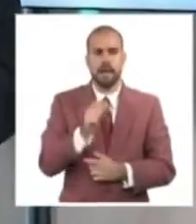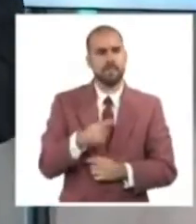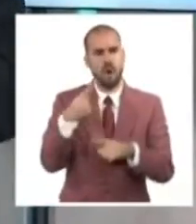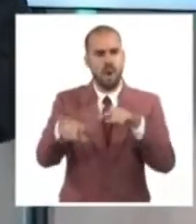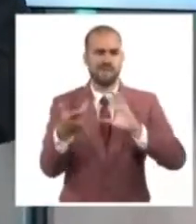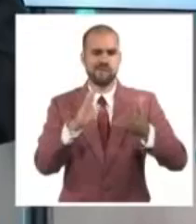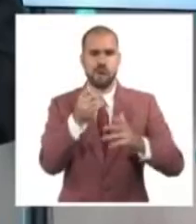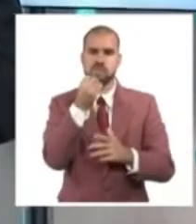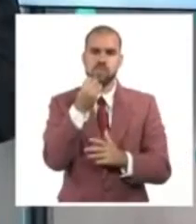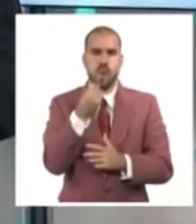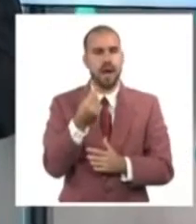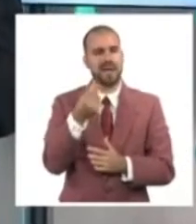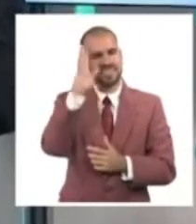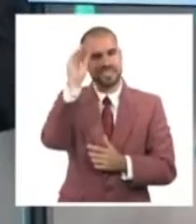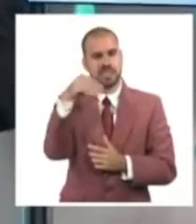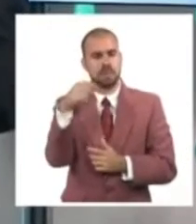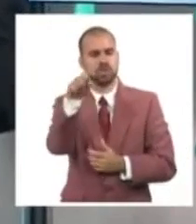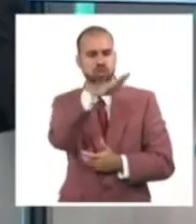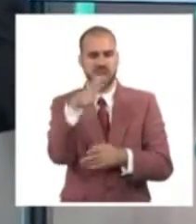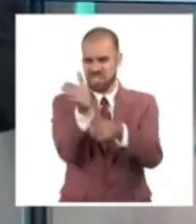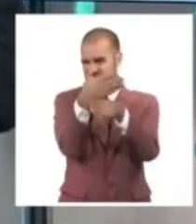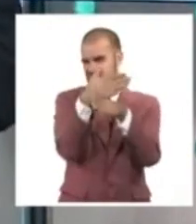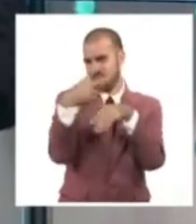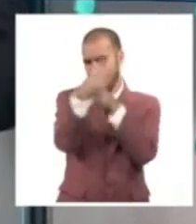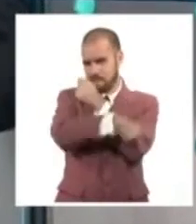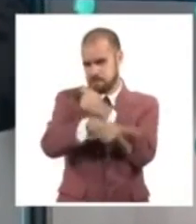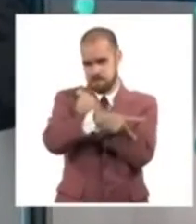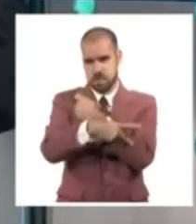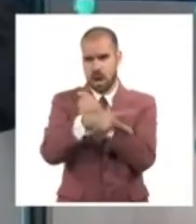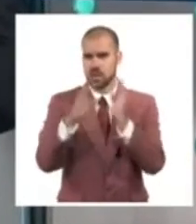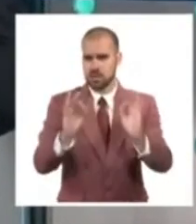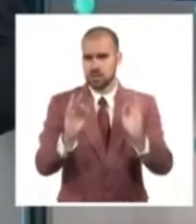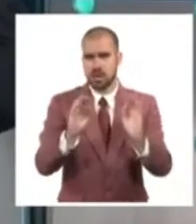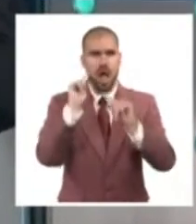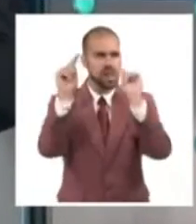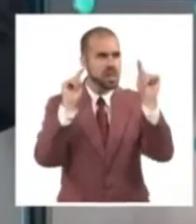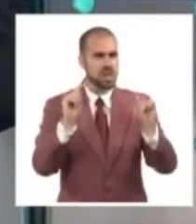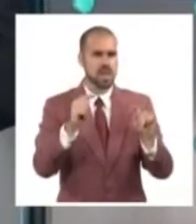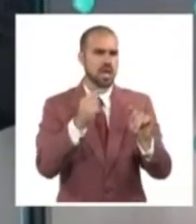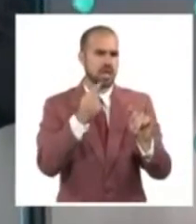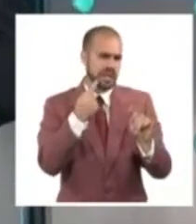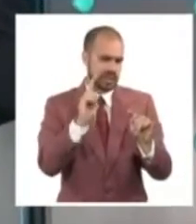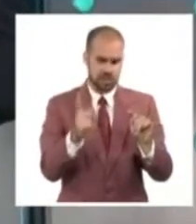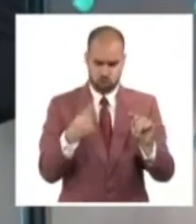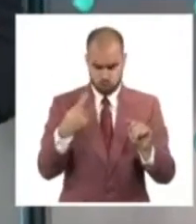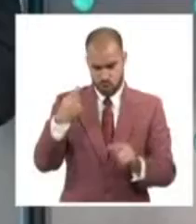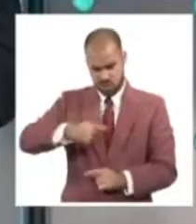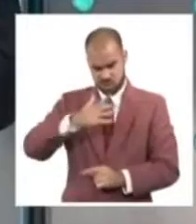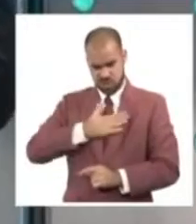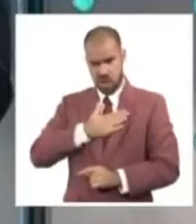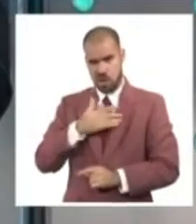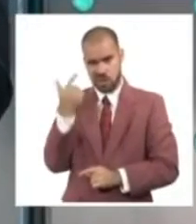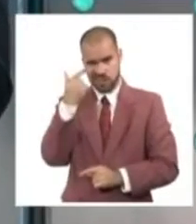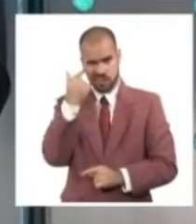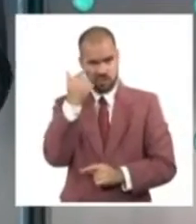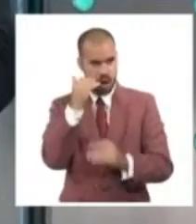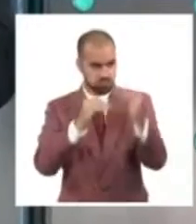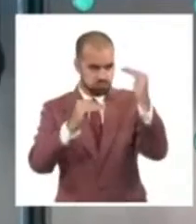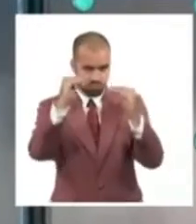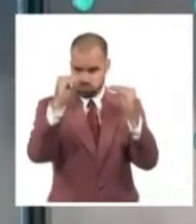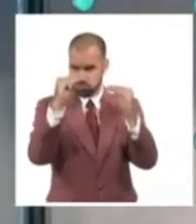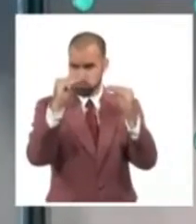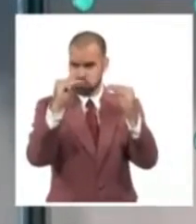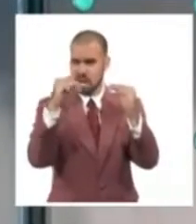o de entender las sociedades. ¿Podemos decir que hoy nuestro derecho está a la altura de los estándares